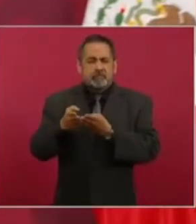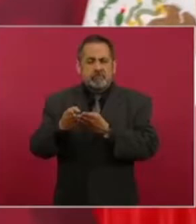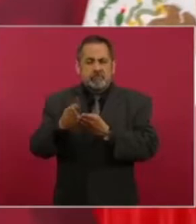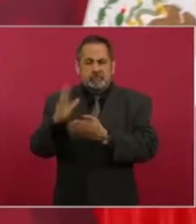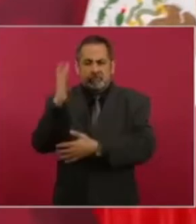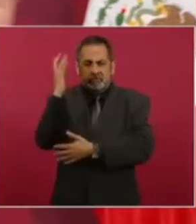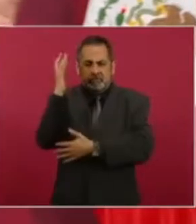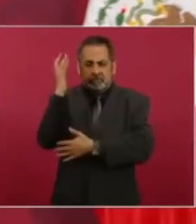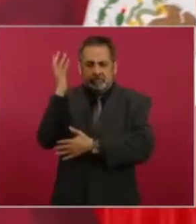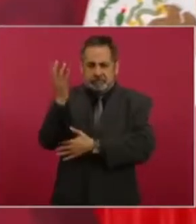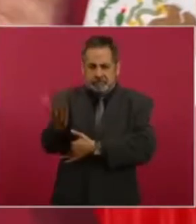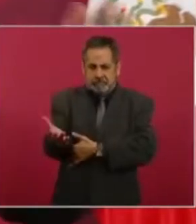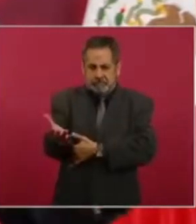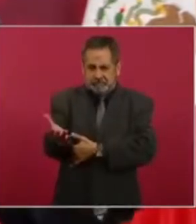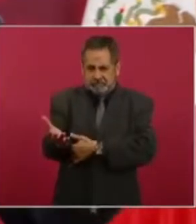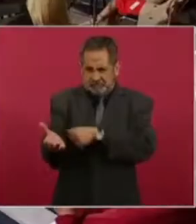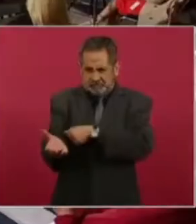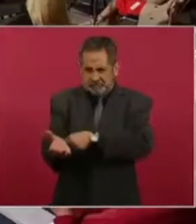Entonces todo eso